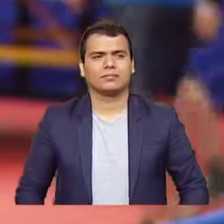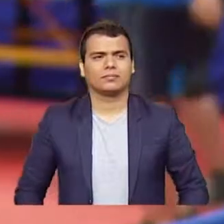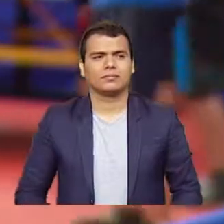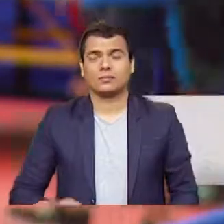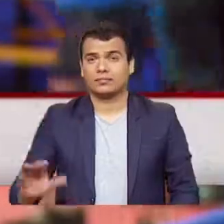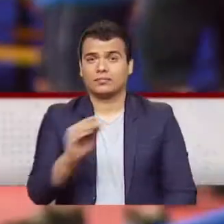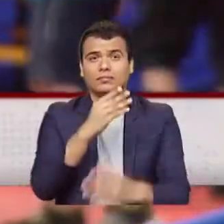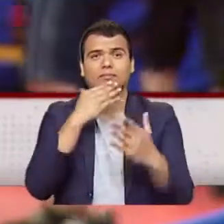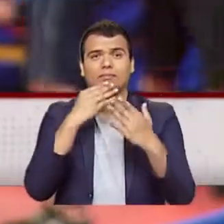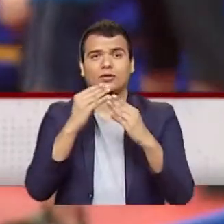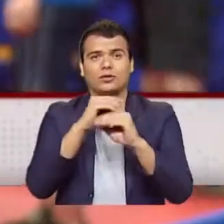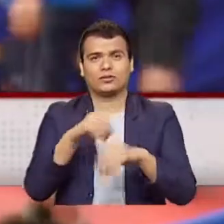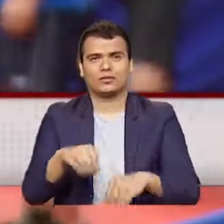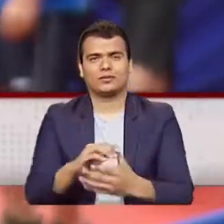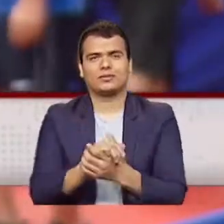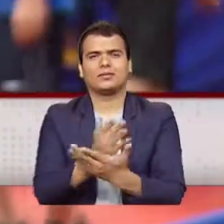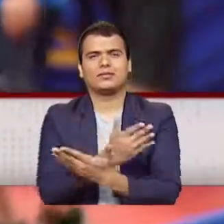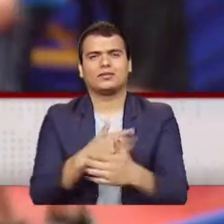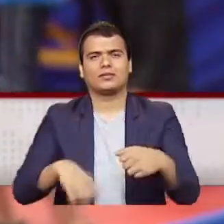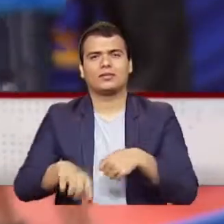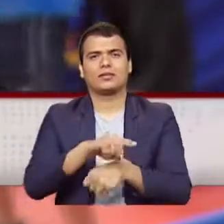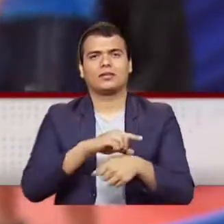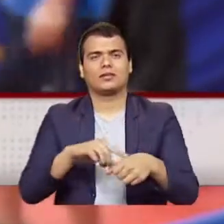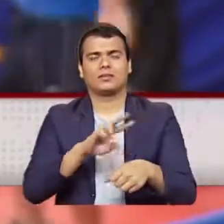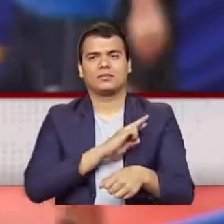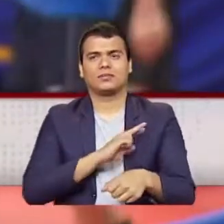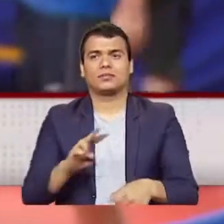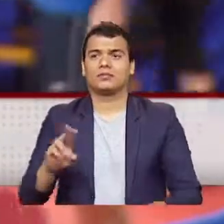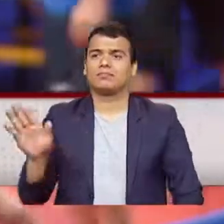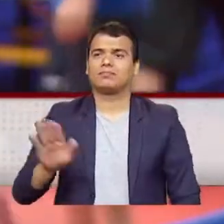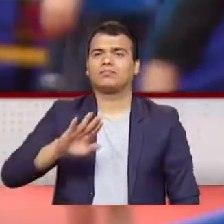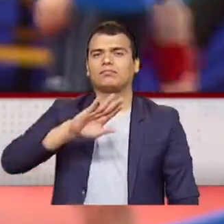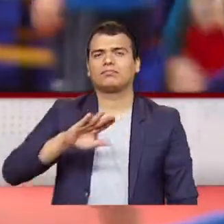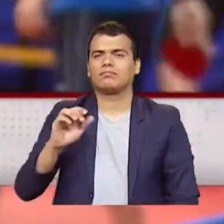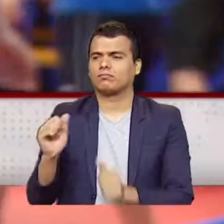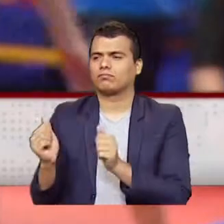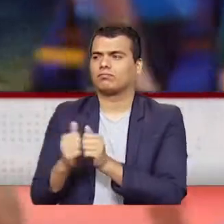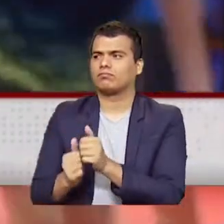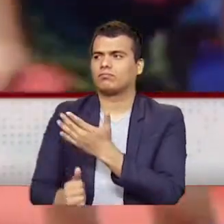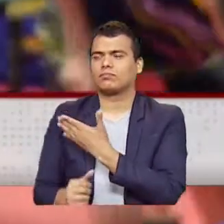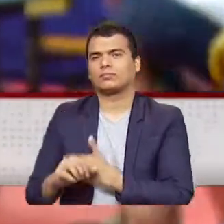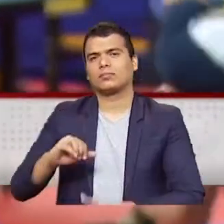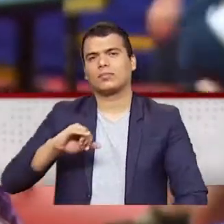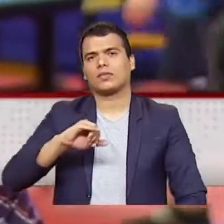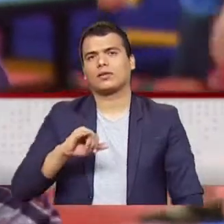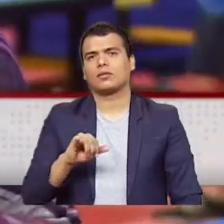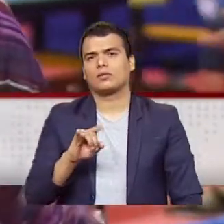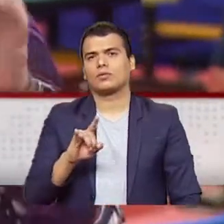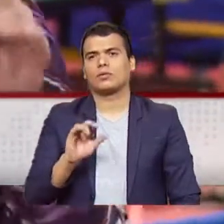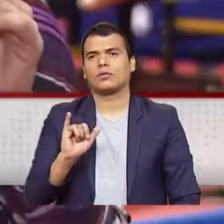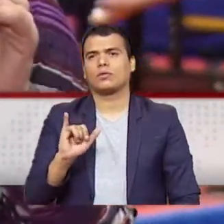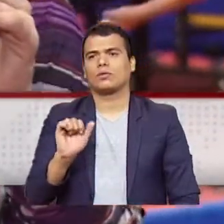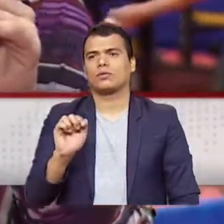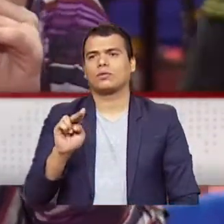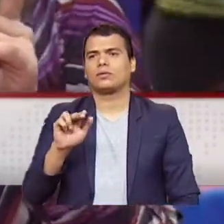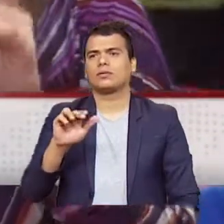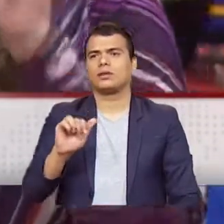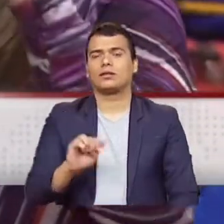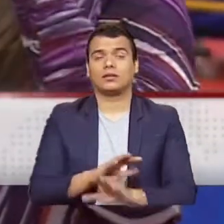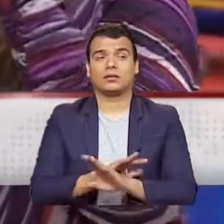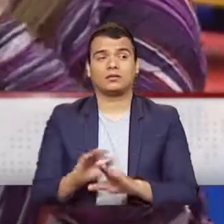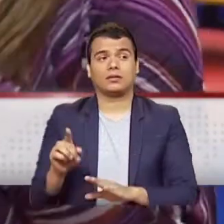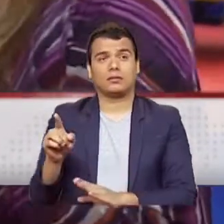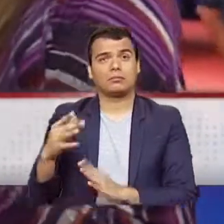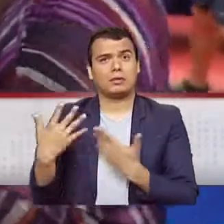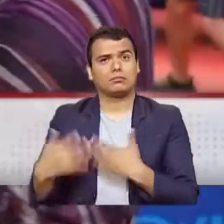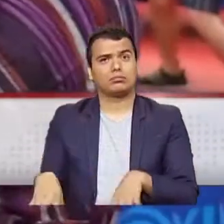Buenas noches, los saludo desde la Liga Vallecaucana de Tenis de Mesa. A mi lado se encuentra Juliana Lozada, una de las jóvenes promesas de este deporte